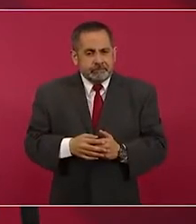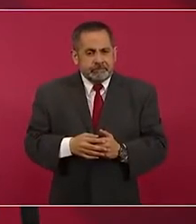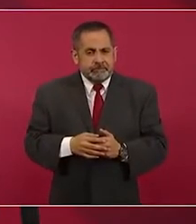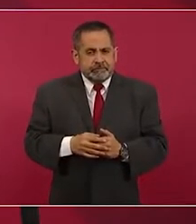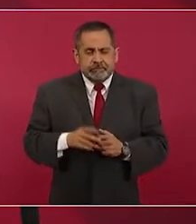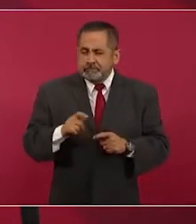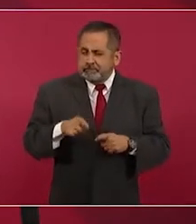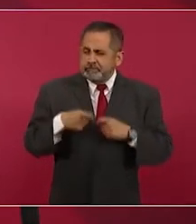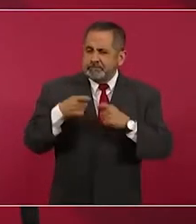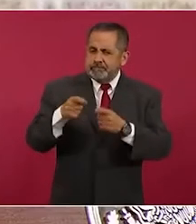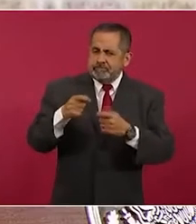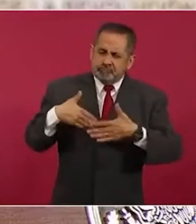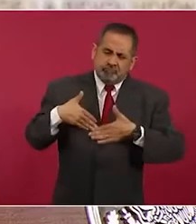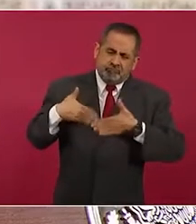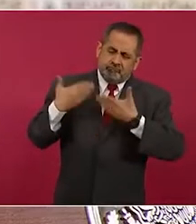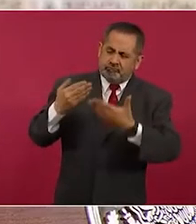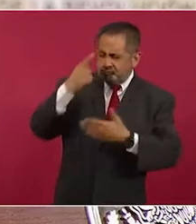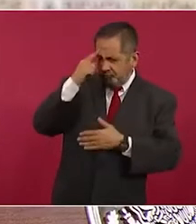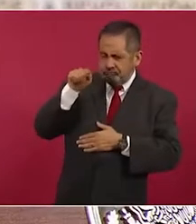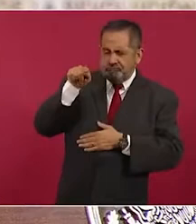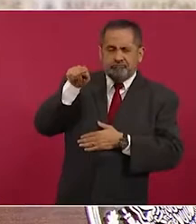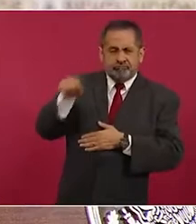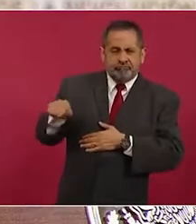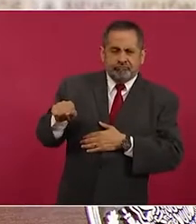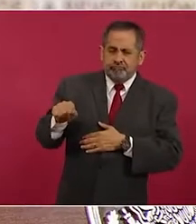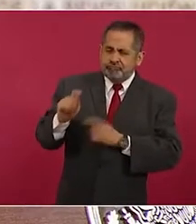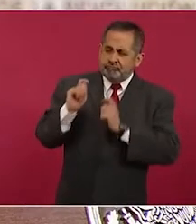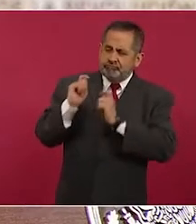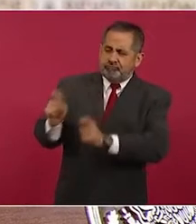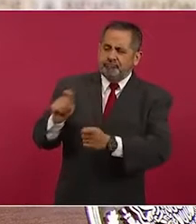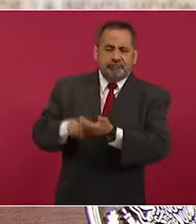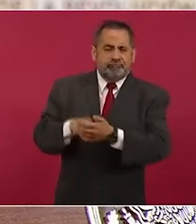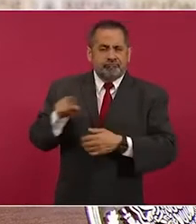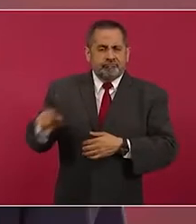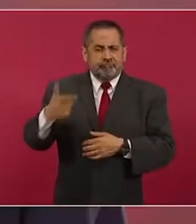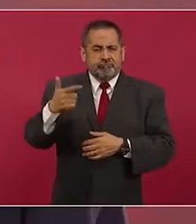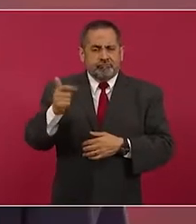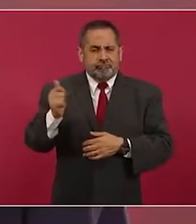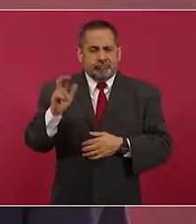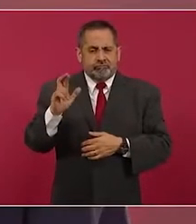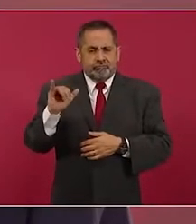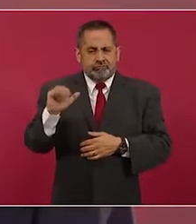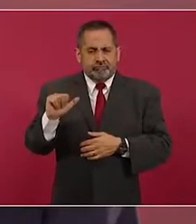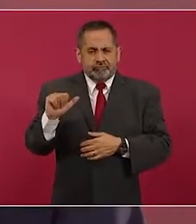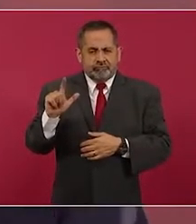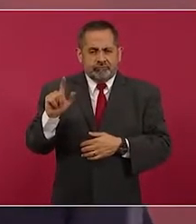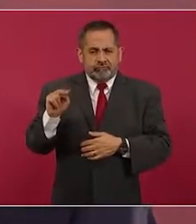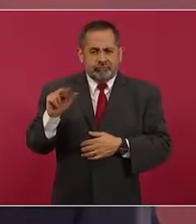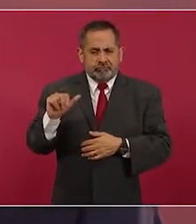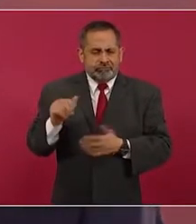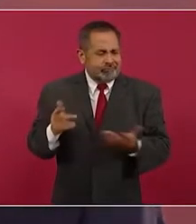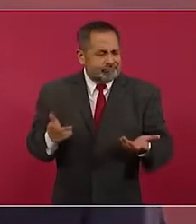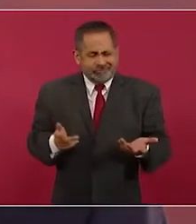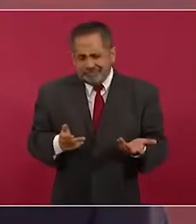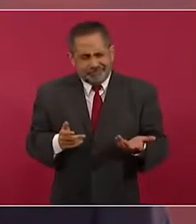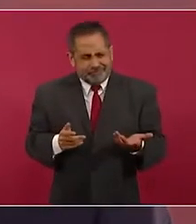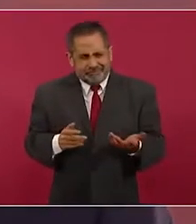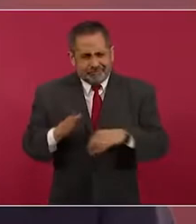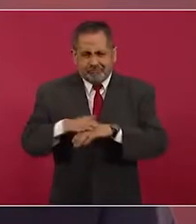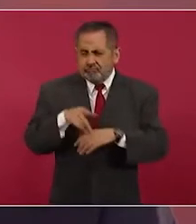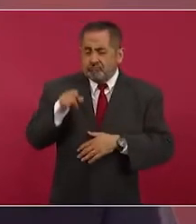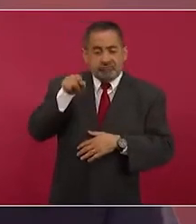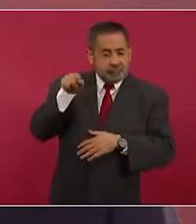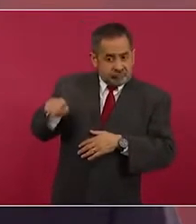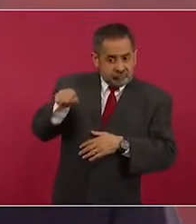le dio tanta confianza a García Luna. ¿Por qué llegó a ser